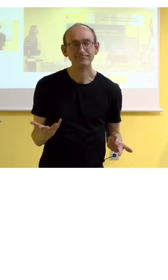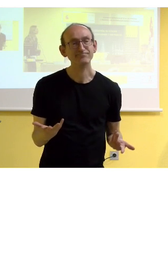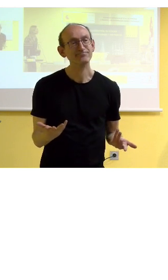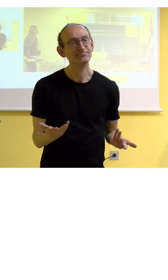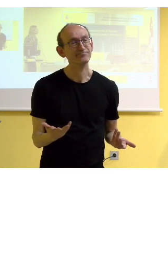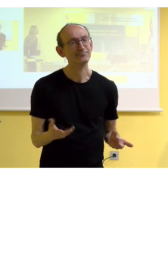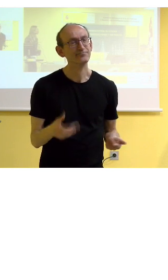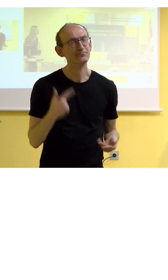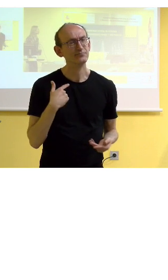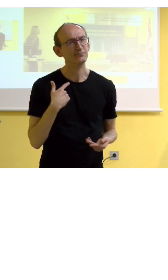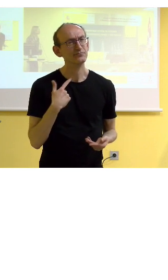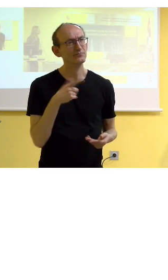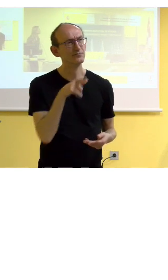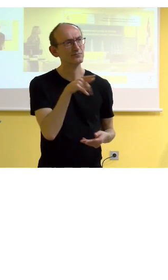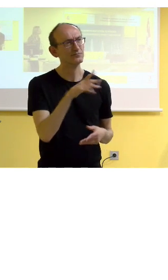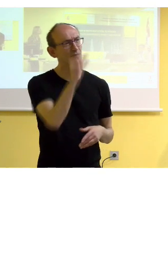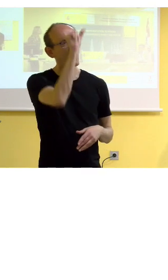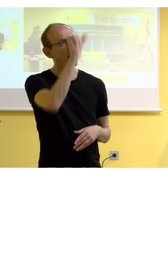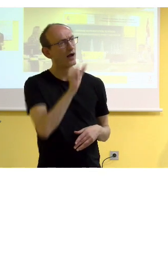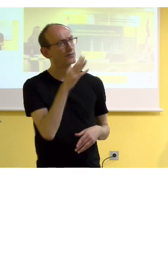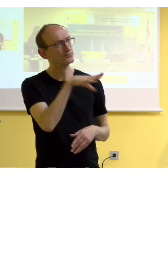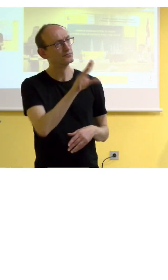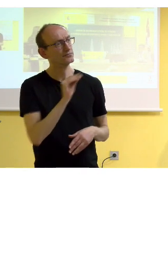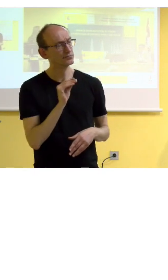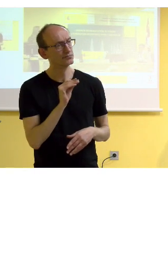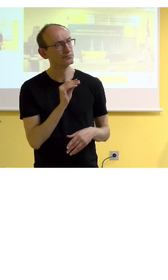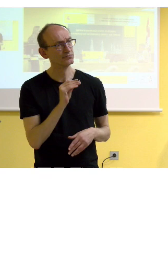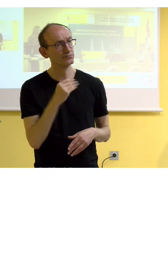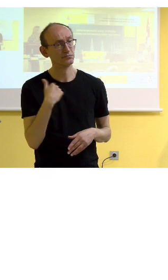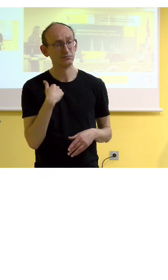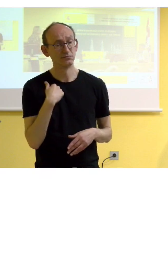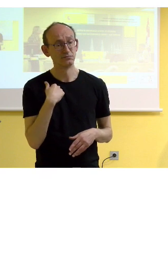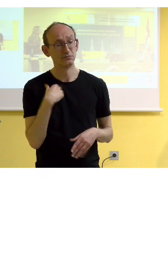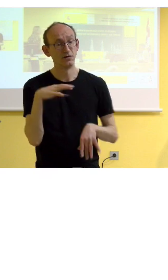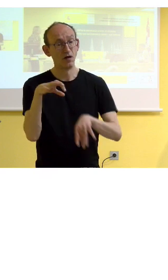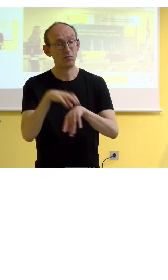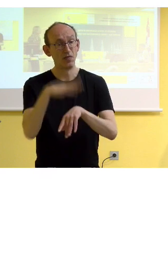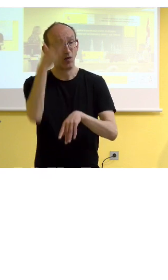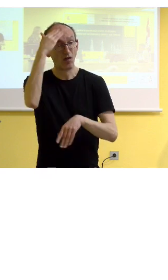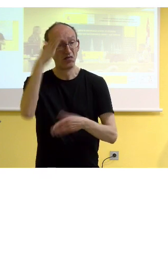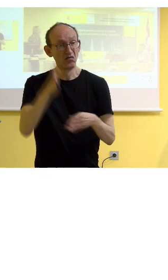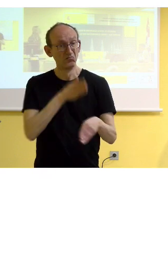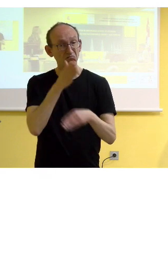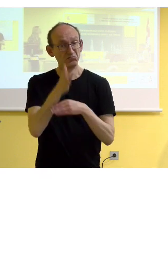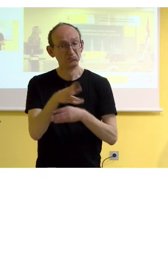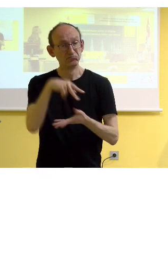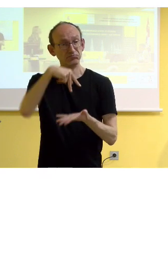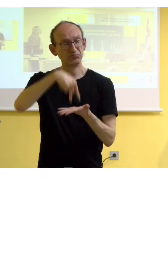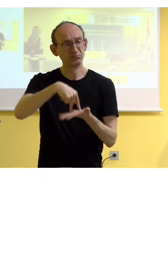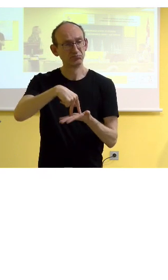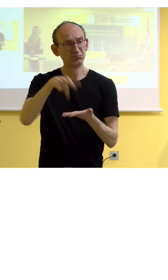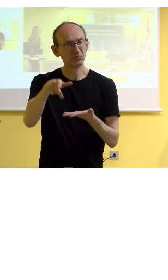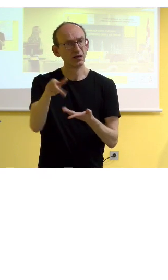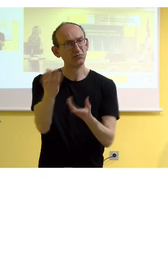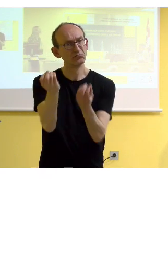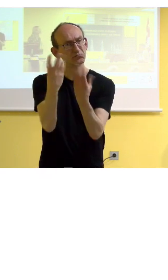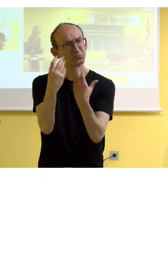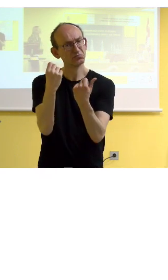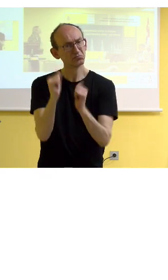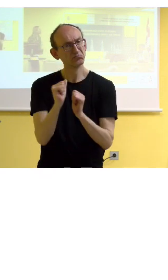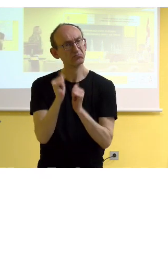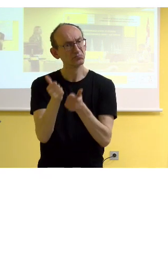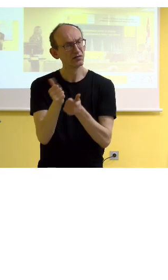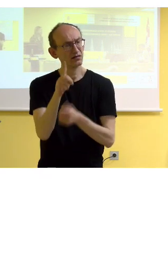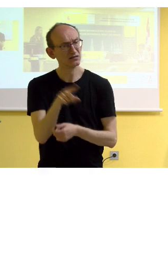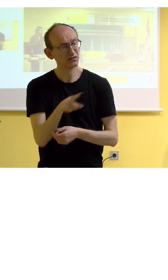por lo que he entendido, o sea, tú te vas a tu médico de cabecera y ahí ya te empieza a informar. A